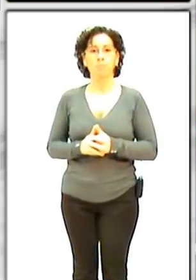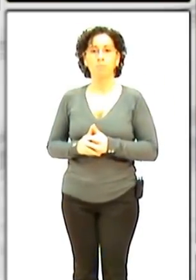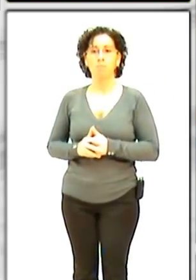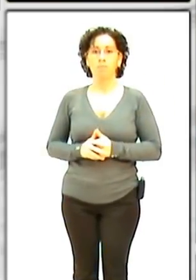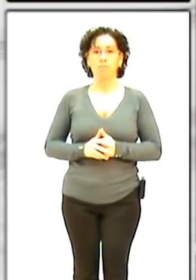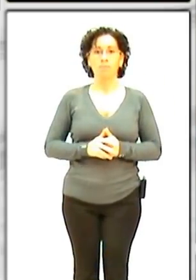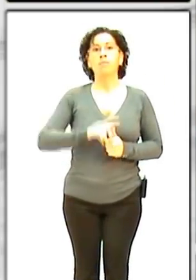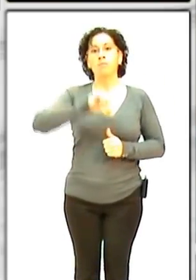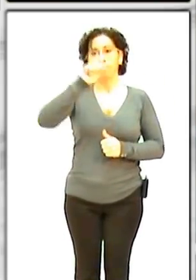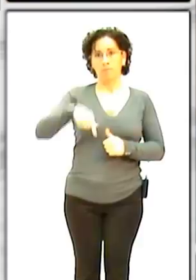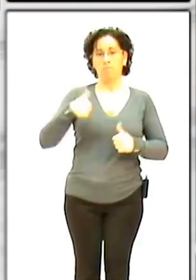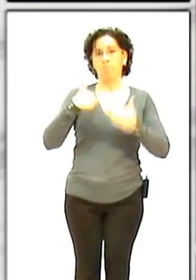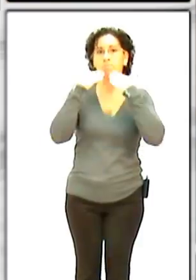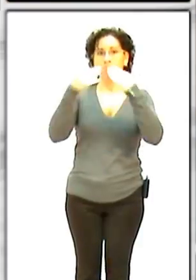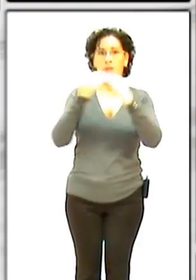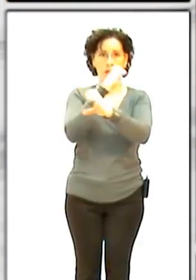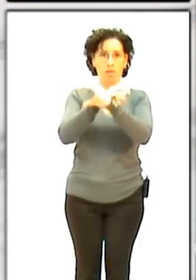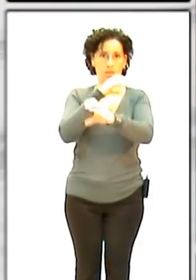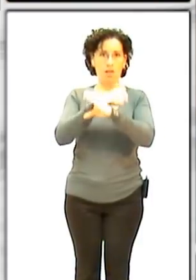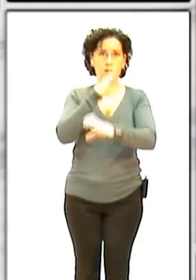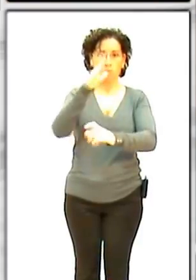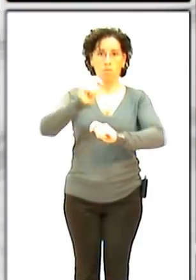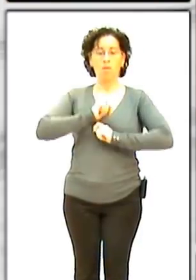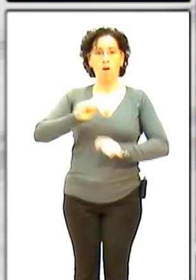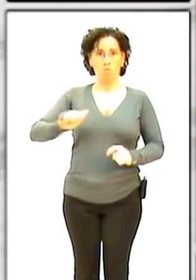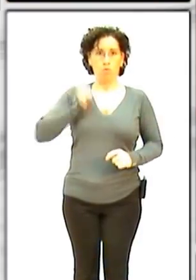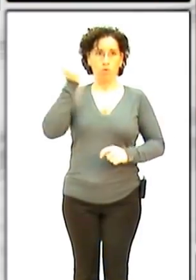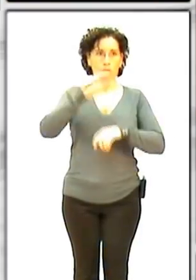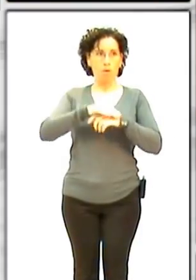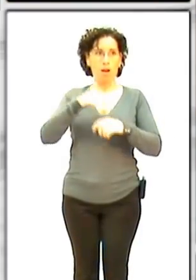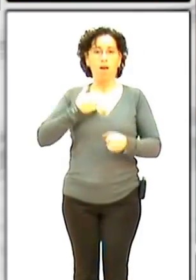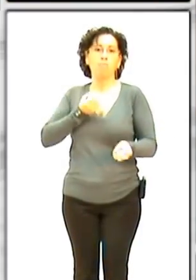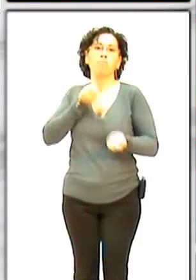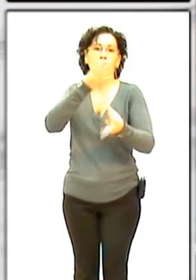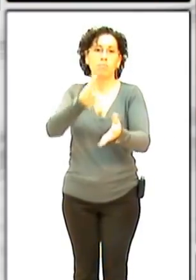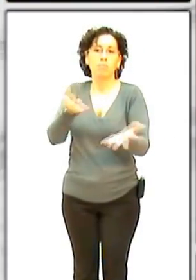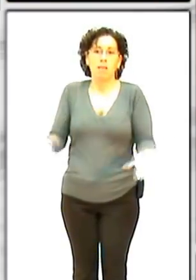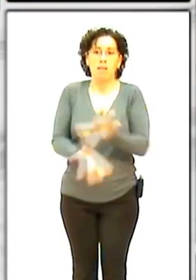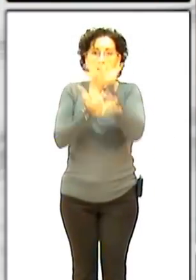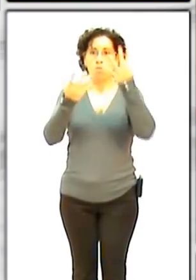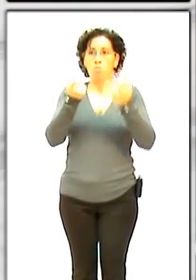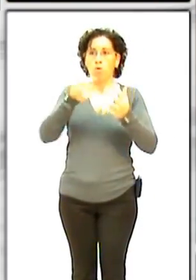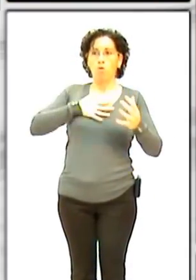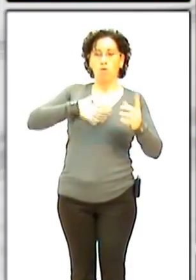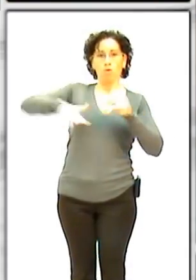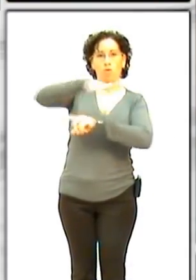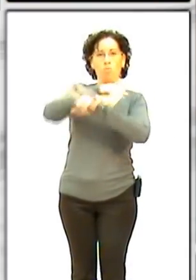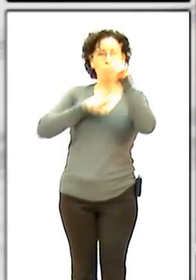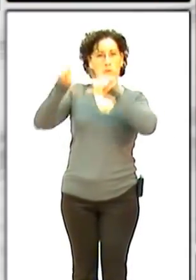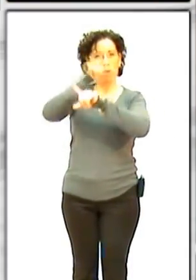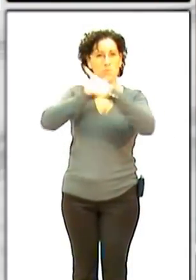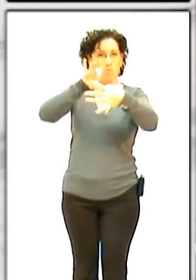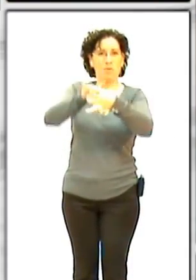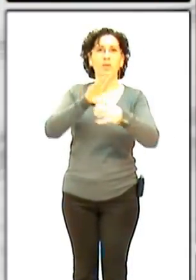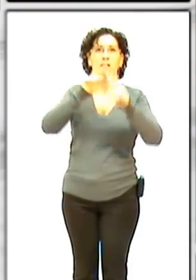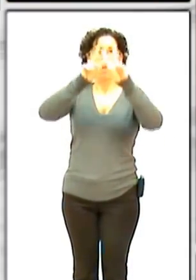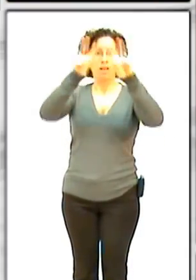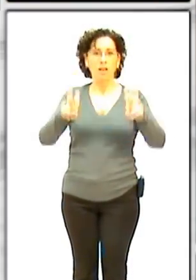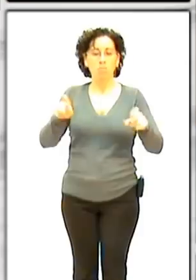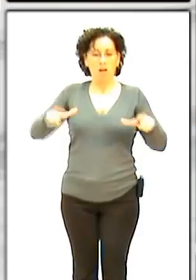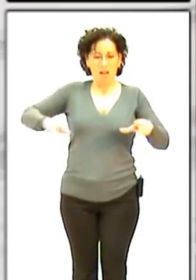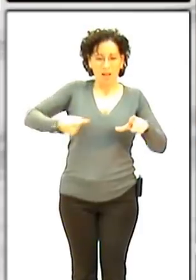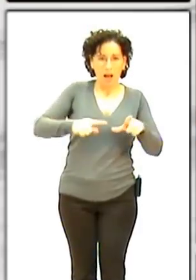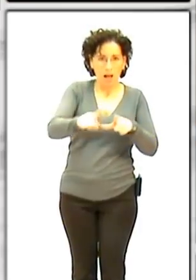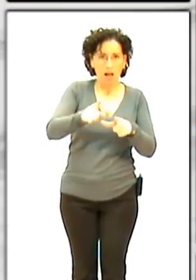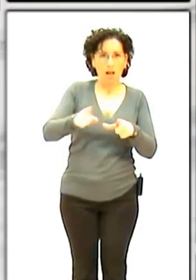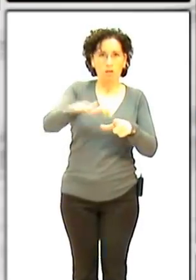Ante todo, también agradecer a CENTAC que nos dé la oportunidad un poco de comunicar nuestra problemática con respecto a todo esto que significa